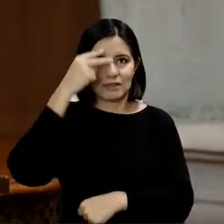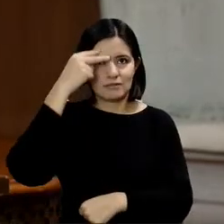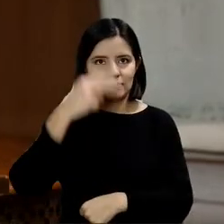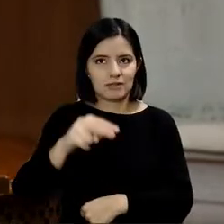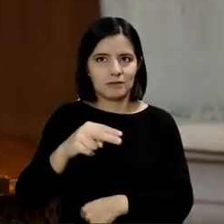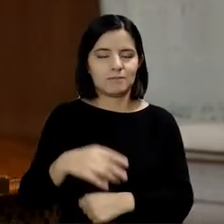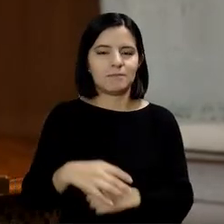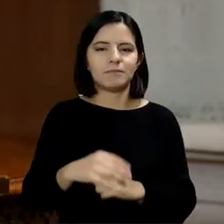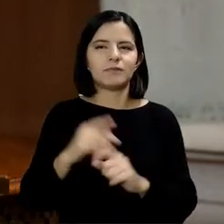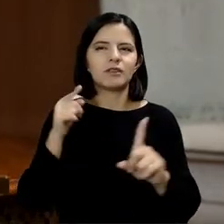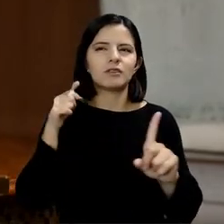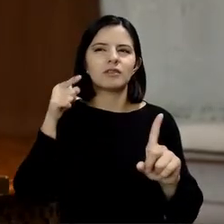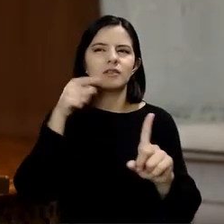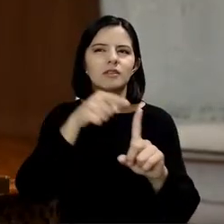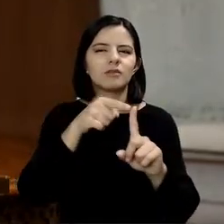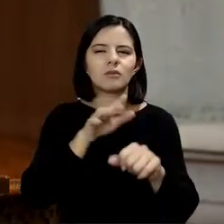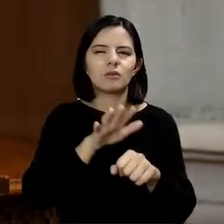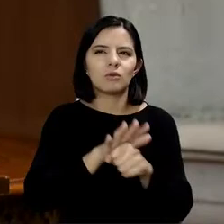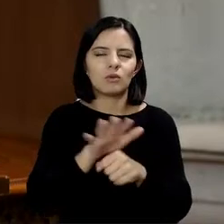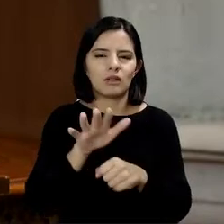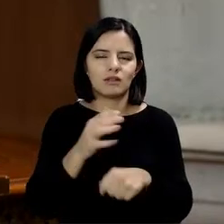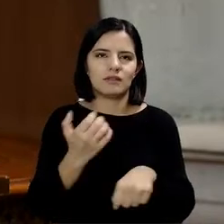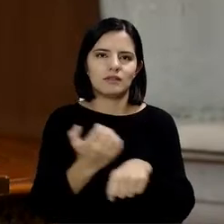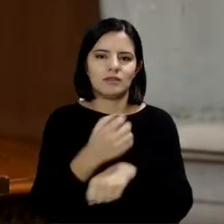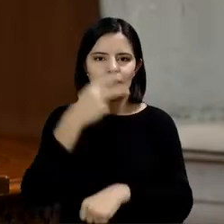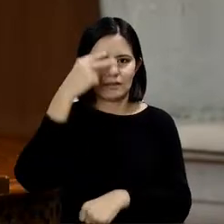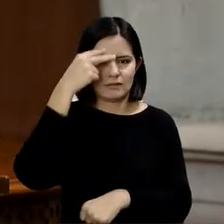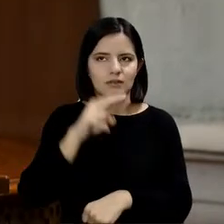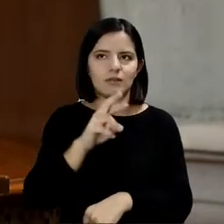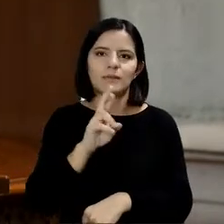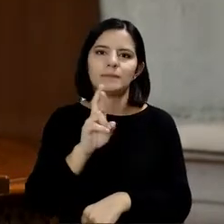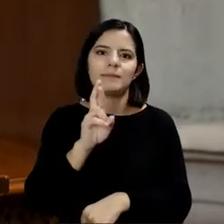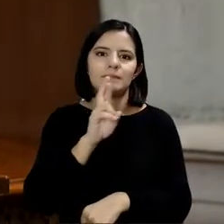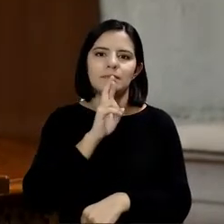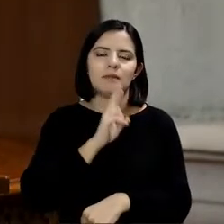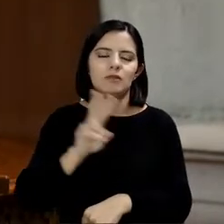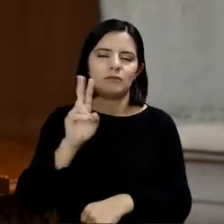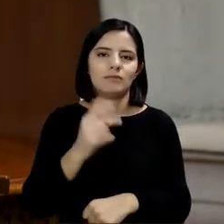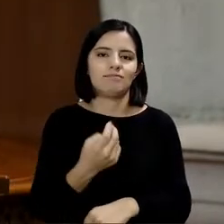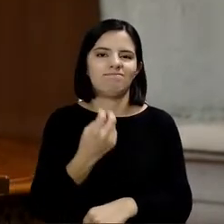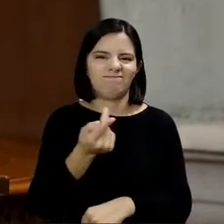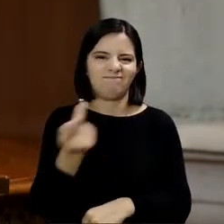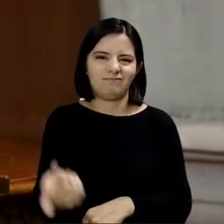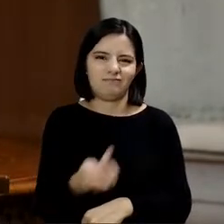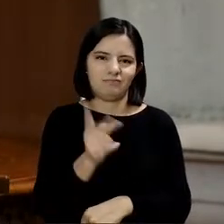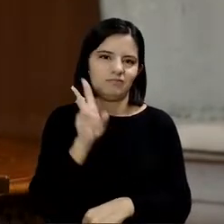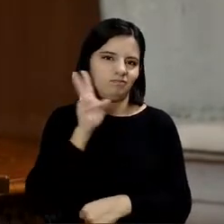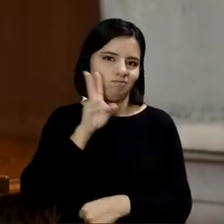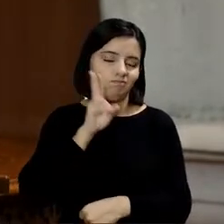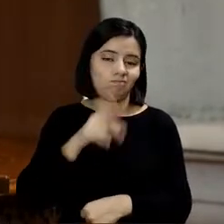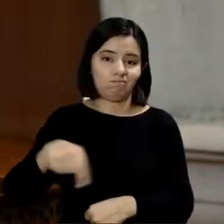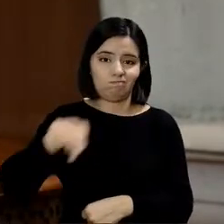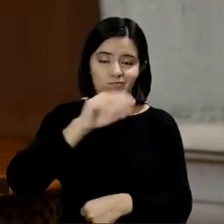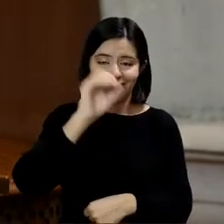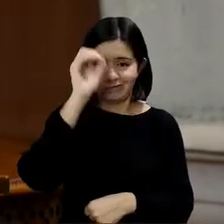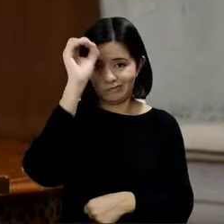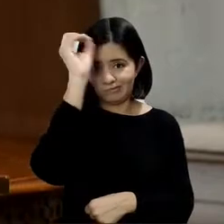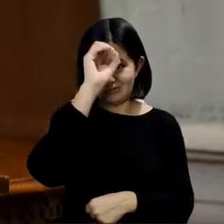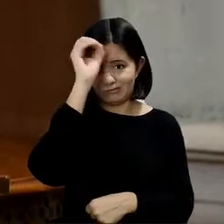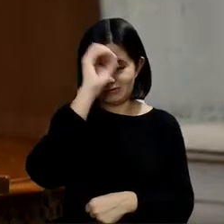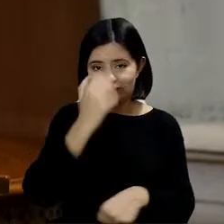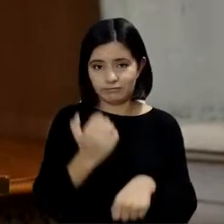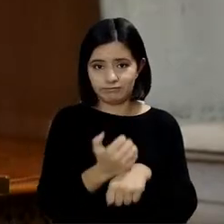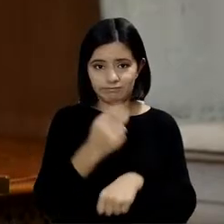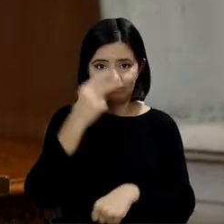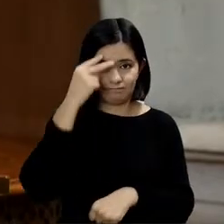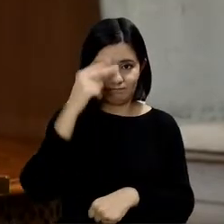firme objetivo de construir un mejor Estado de México, someto a la consideración de este honorable Poder Legislativo del Estado de